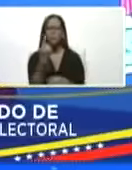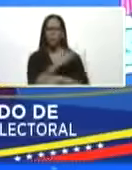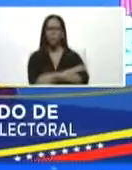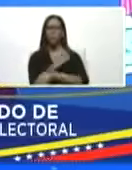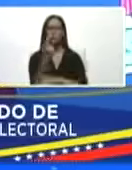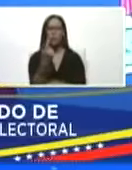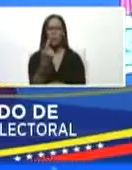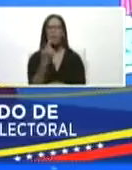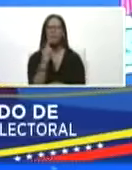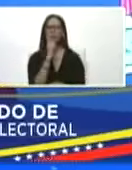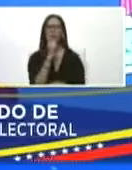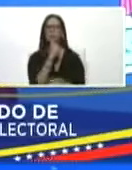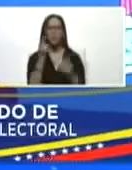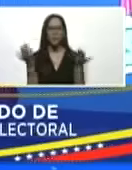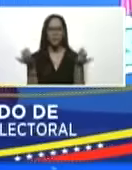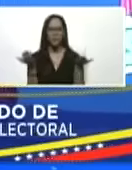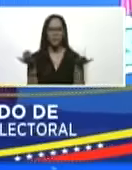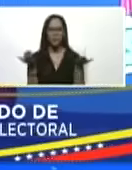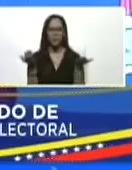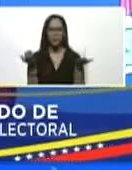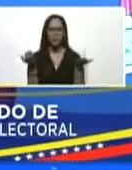nombre, el Conde Guácharo.